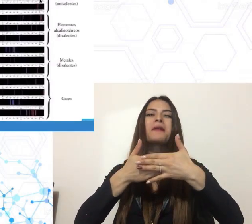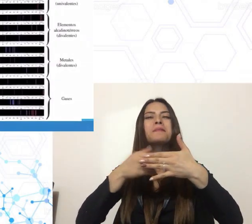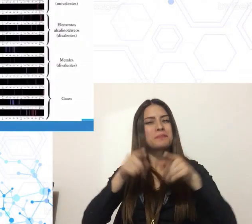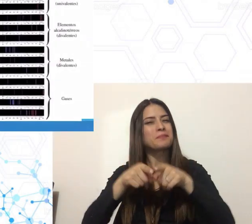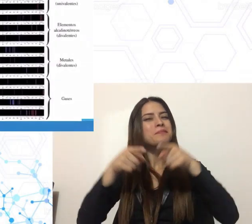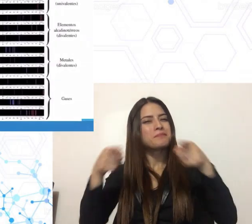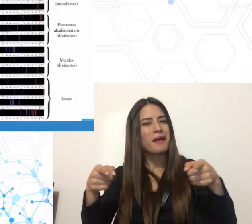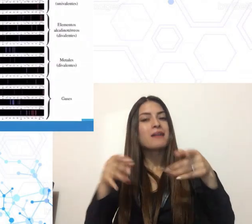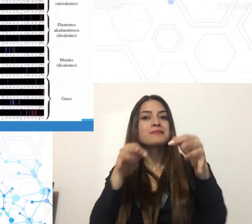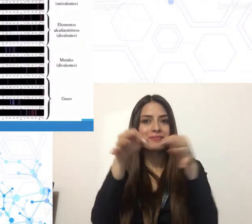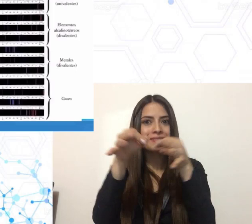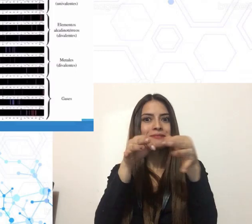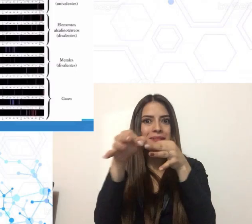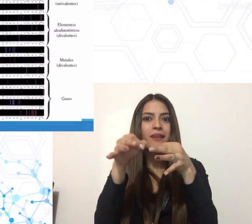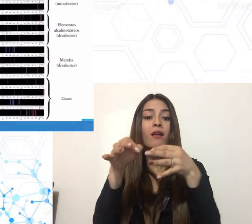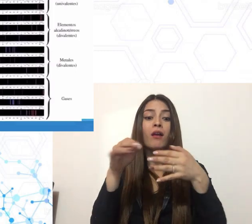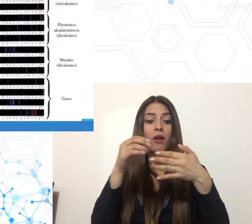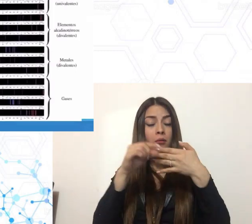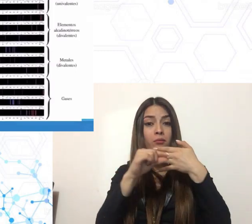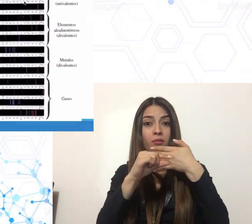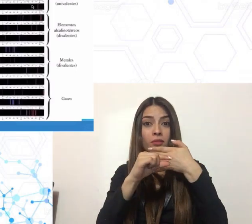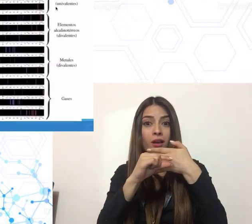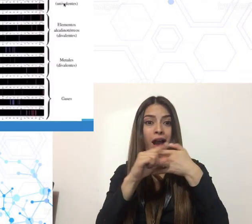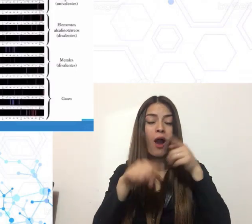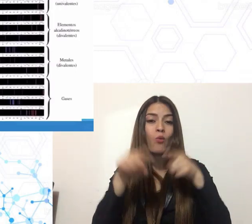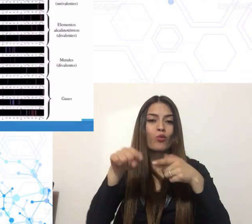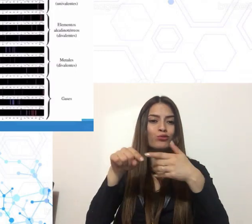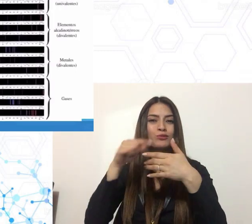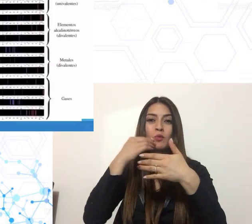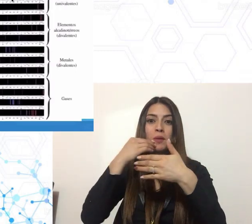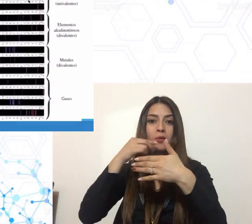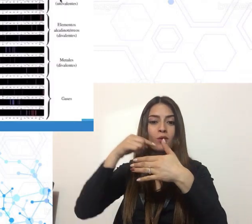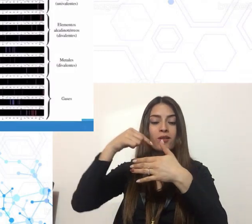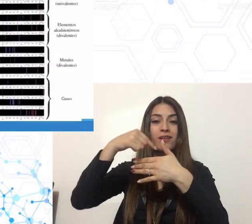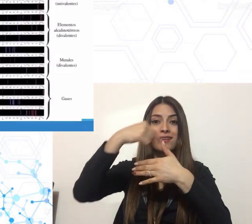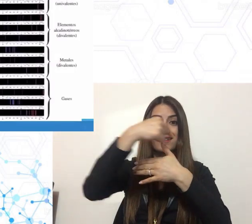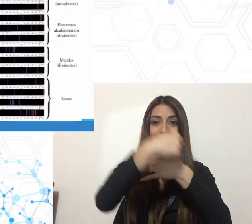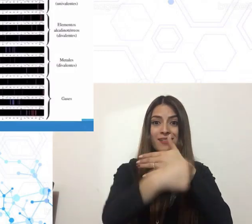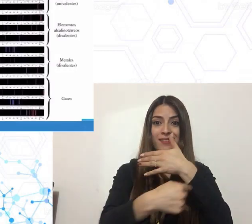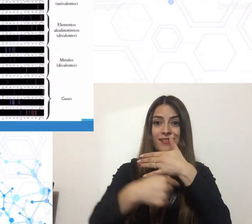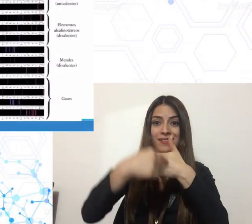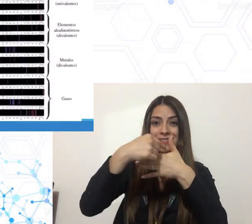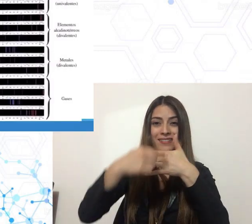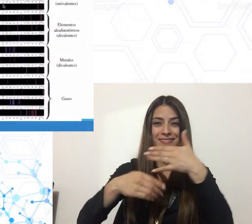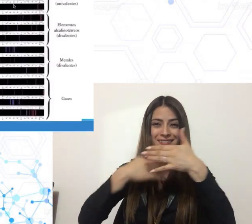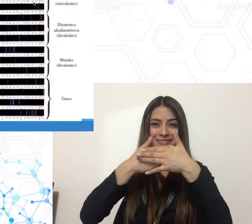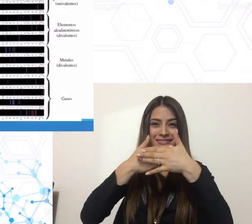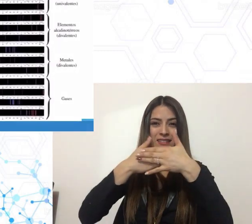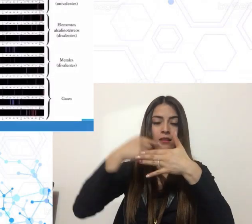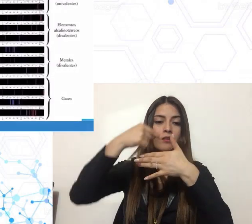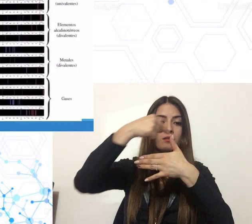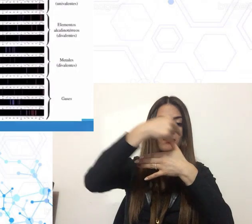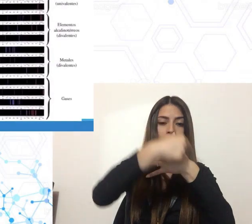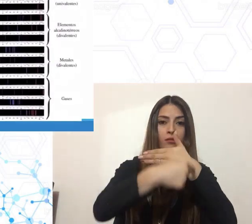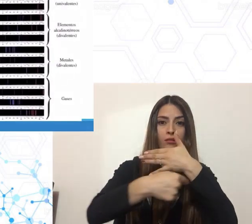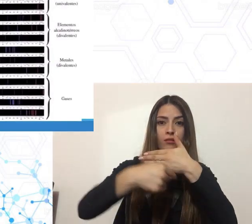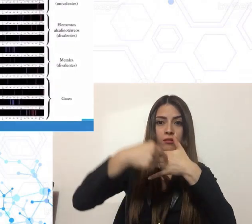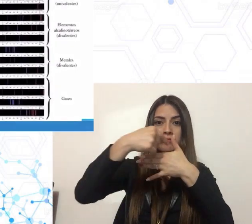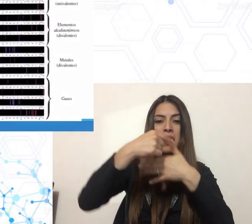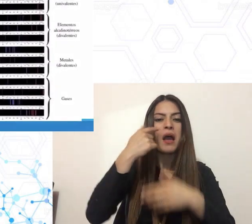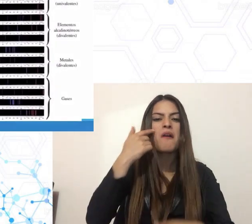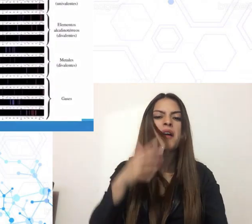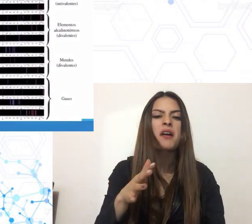nosotros estudiemos la tabla periódica, observaríamos que los elementos químicos en la tabla periódica, los que